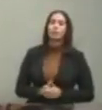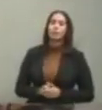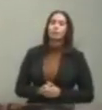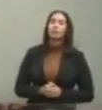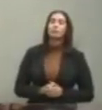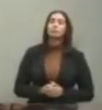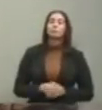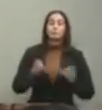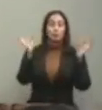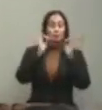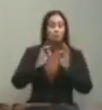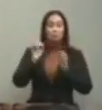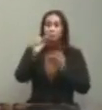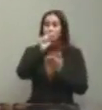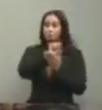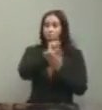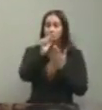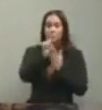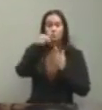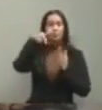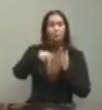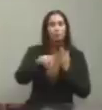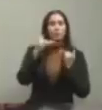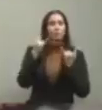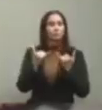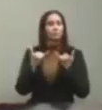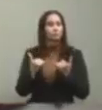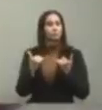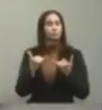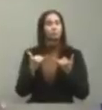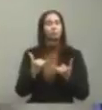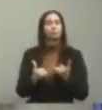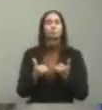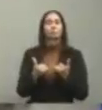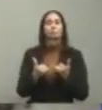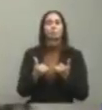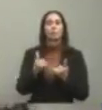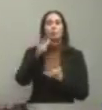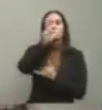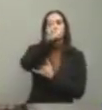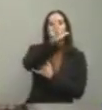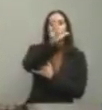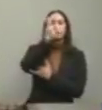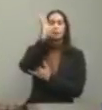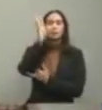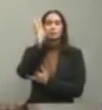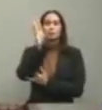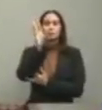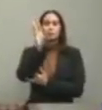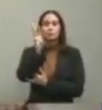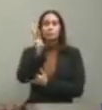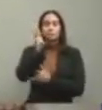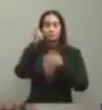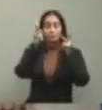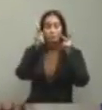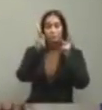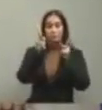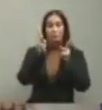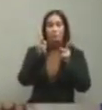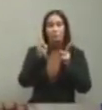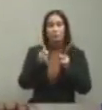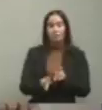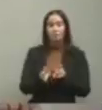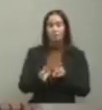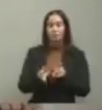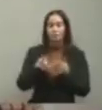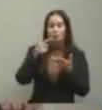esa es la situación que tenemos en este momento con 36 personas que